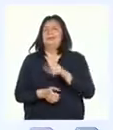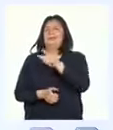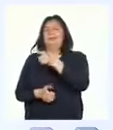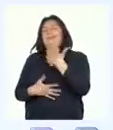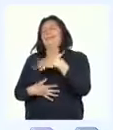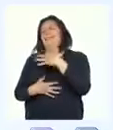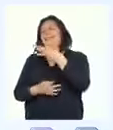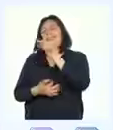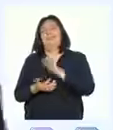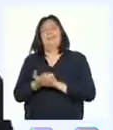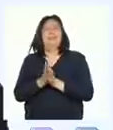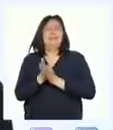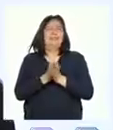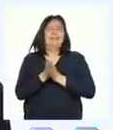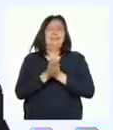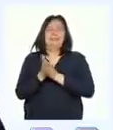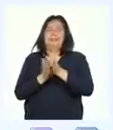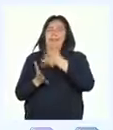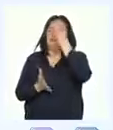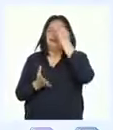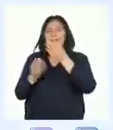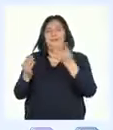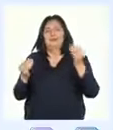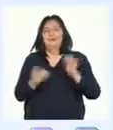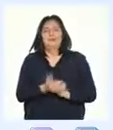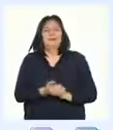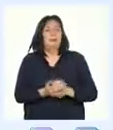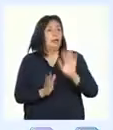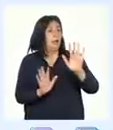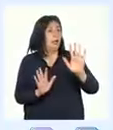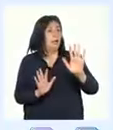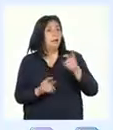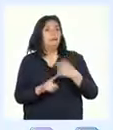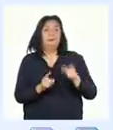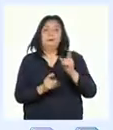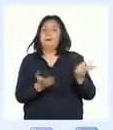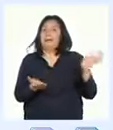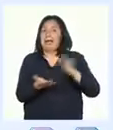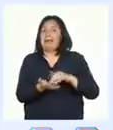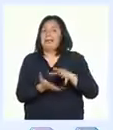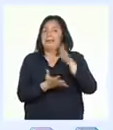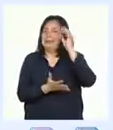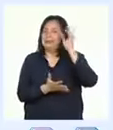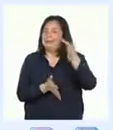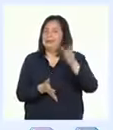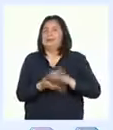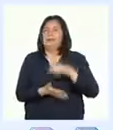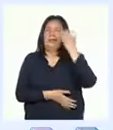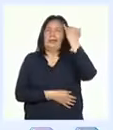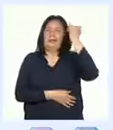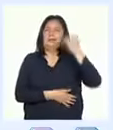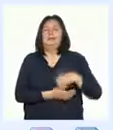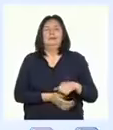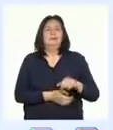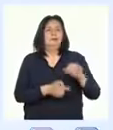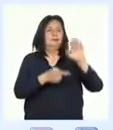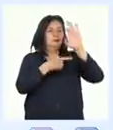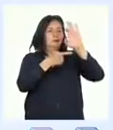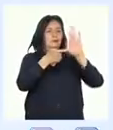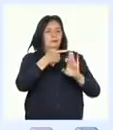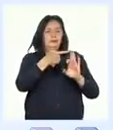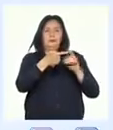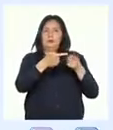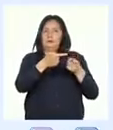Increíble, profesora. Siento que estamos aprendiendo muchísimo. Pero todavía hay más. Esta idea de fracción